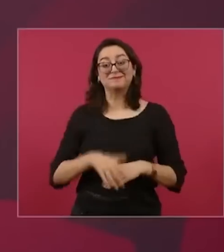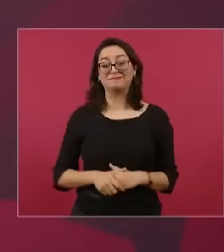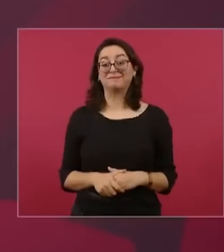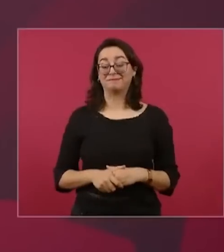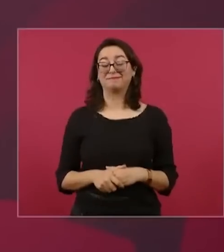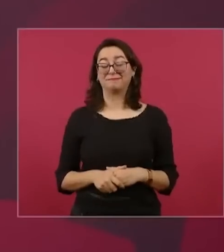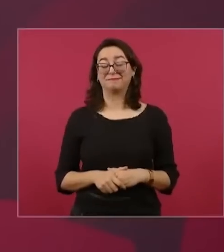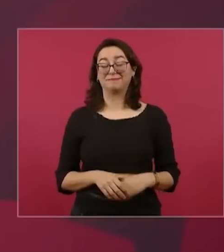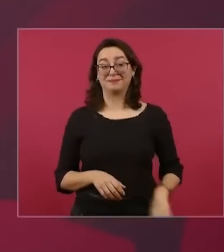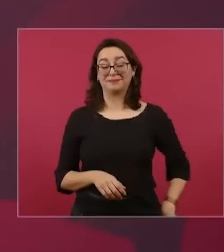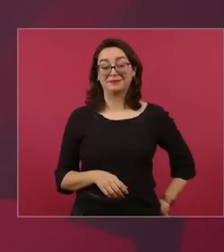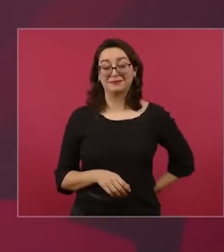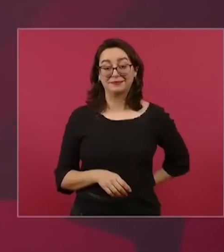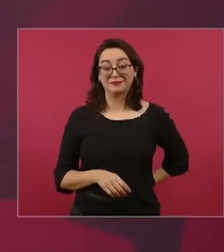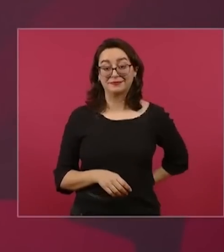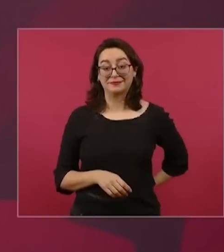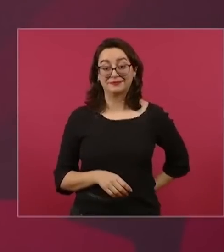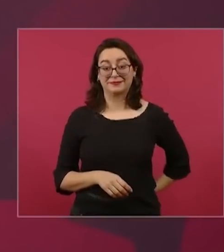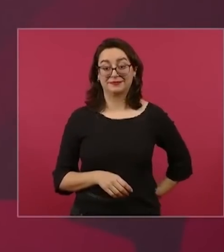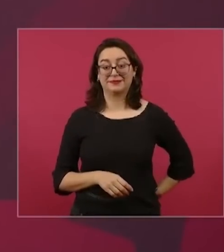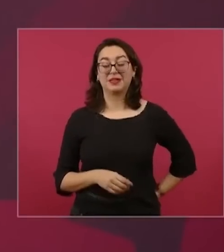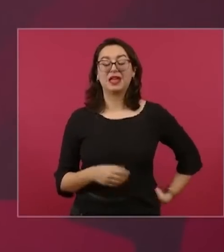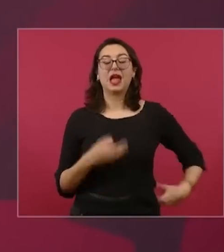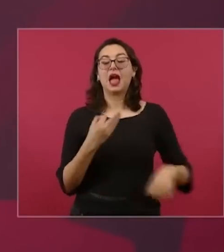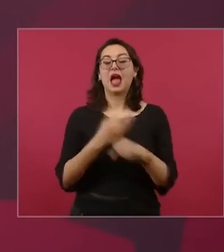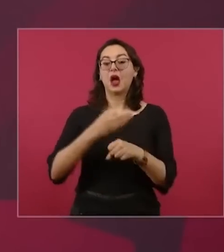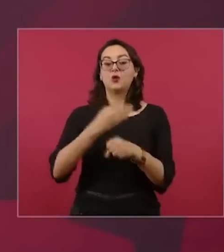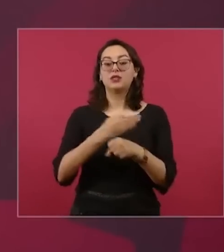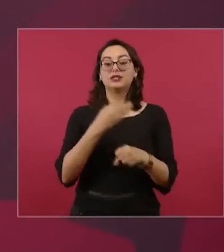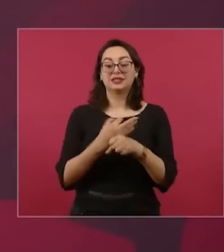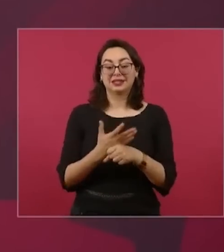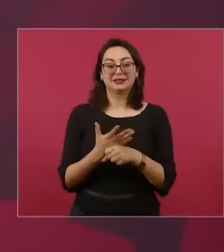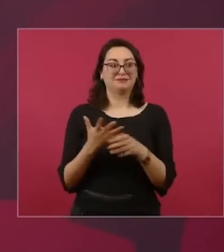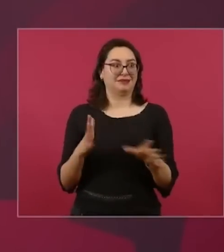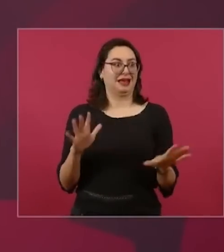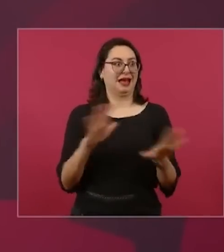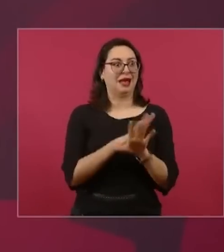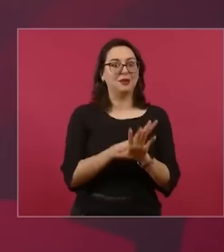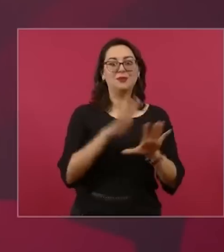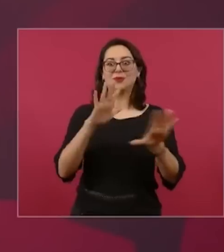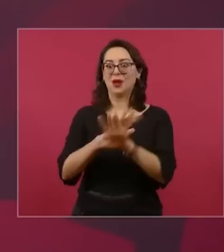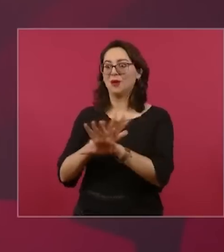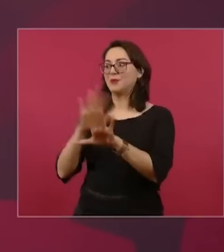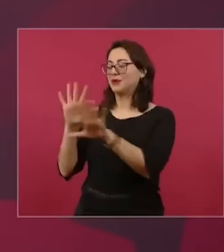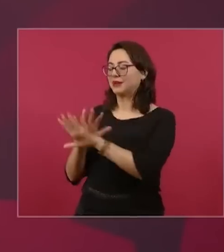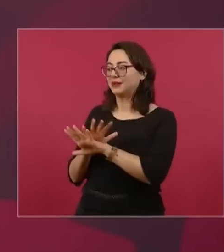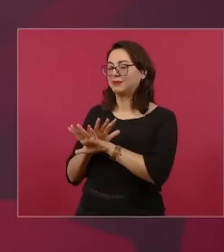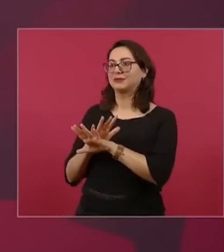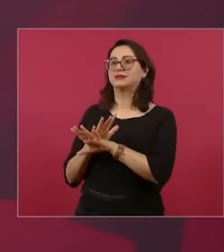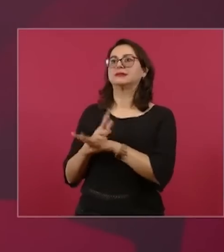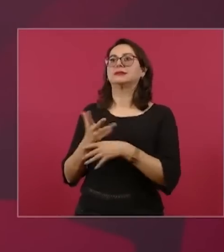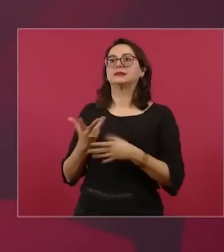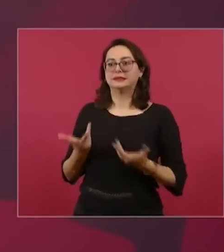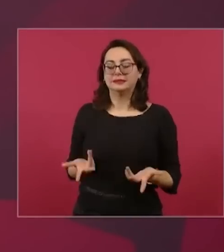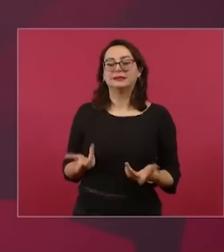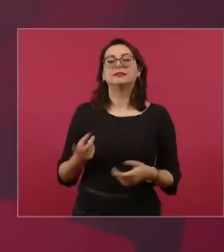con estos cambios se lleve a cabo un